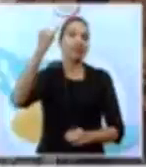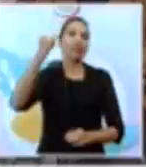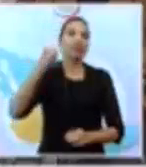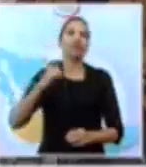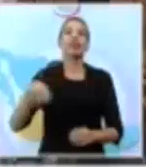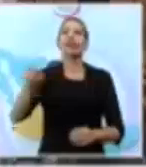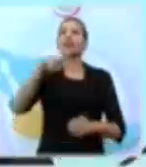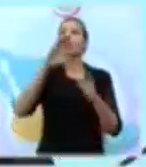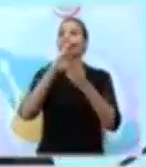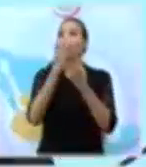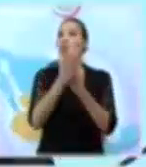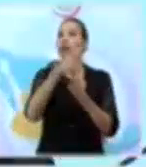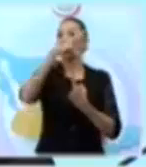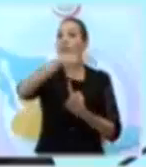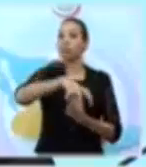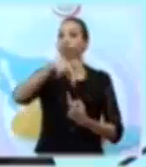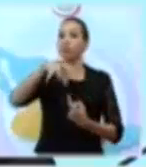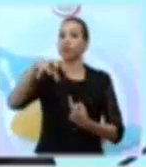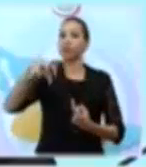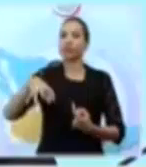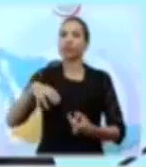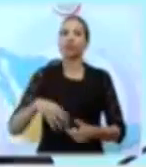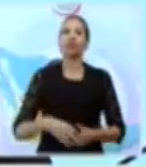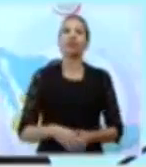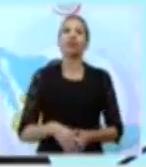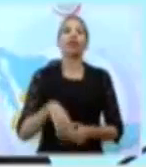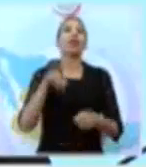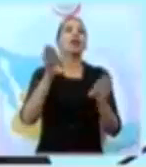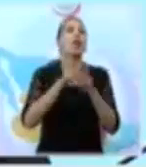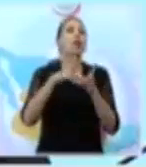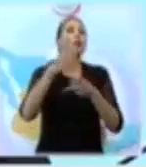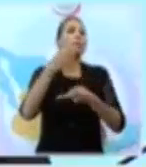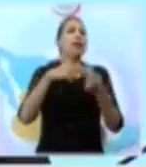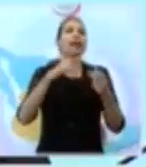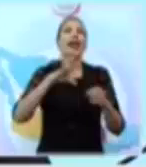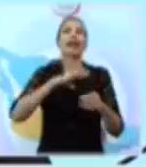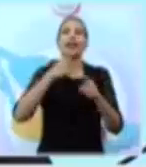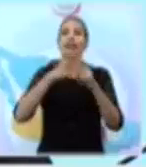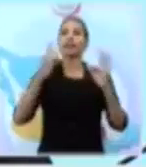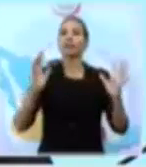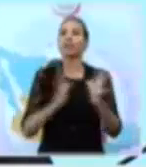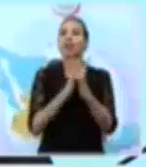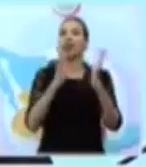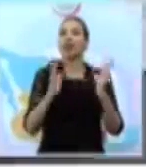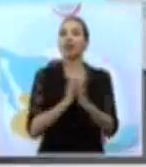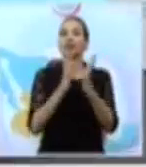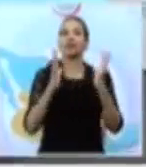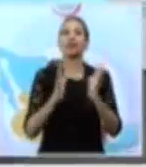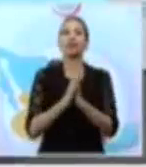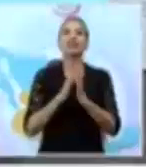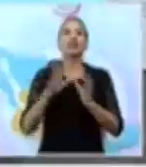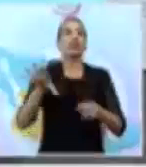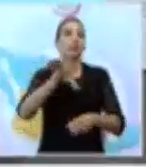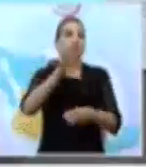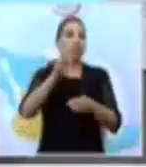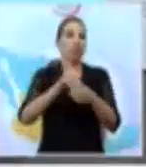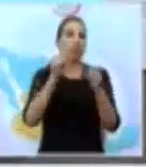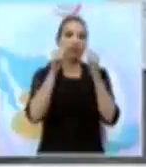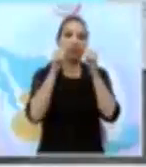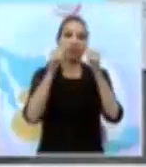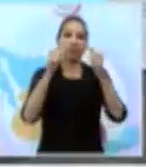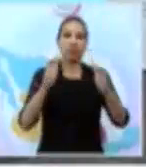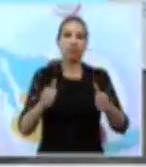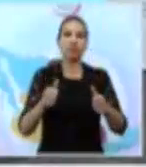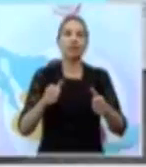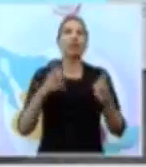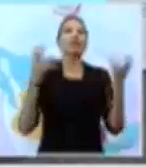de las comisiones, que provoquen una participación colectiva,